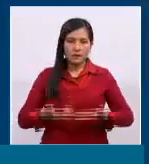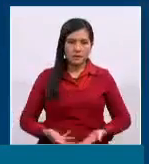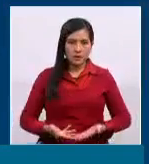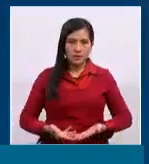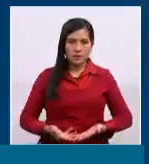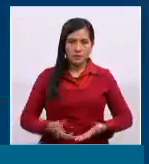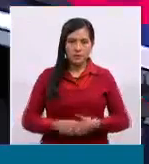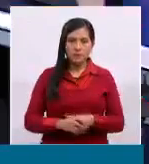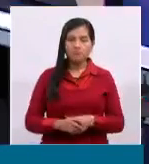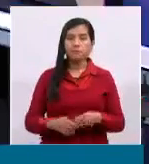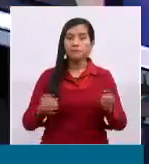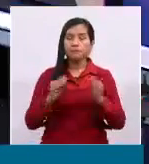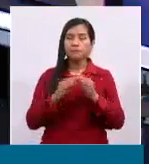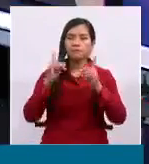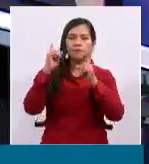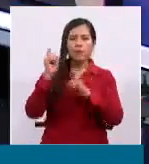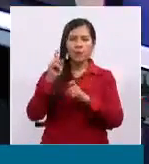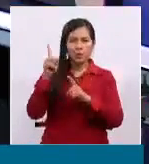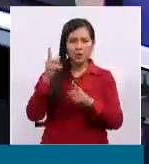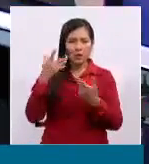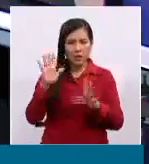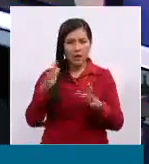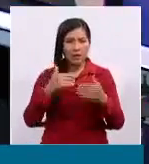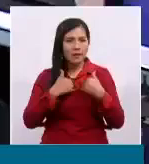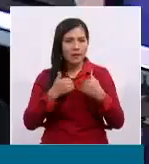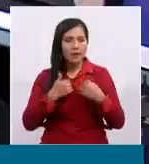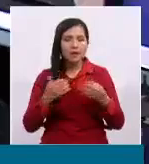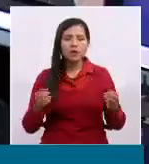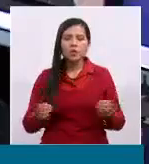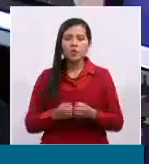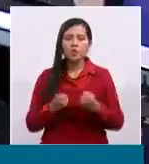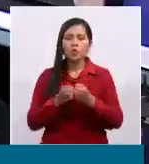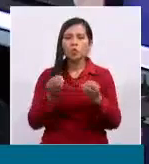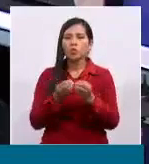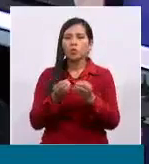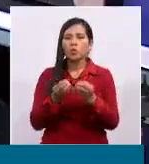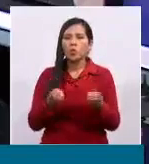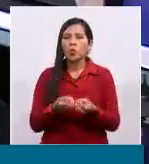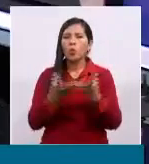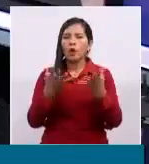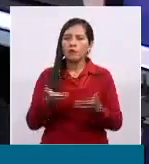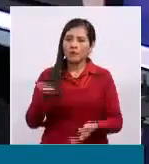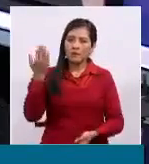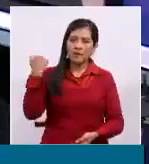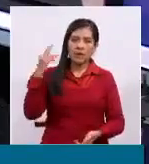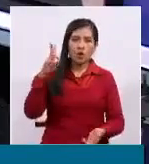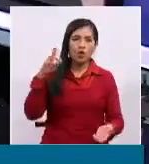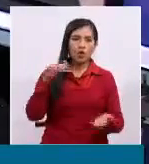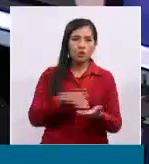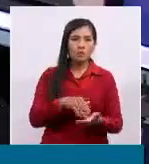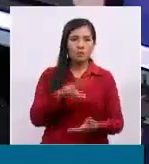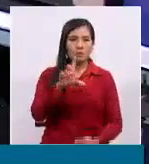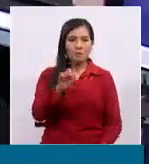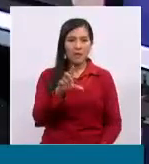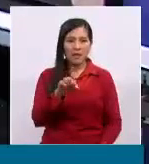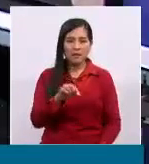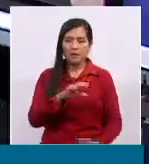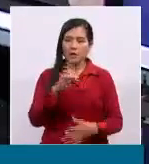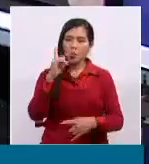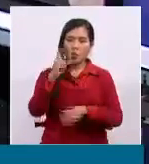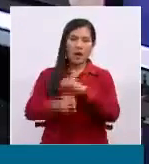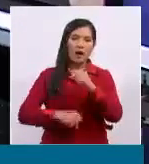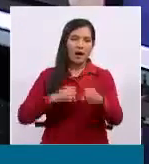Gonzalo, ¿tiene el dato de cuánto habíamos recaudado el 2020 por concepto